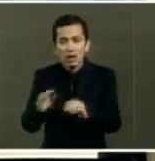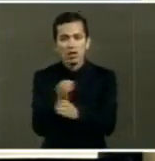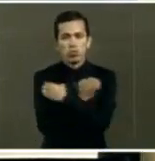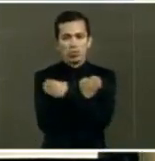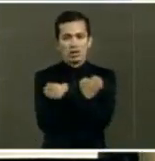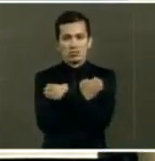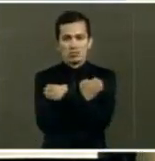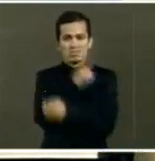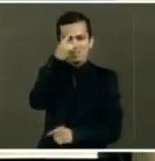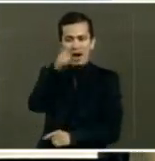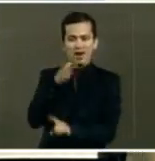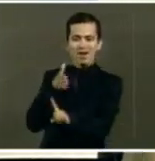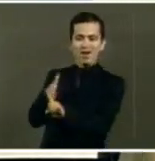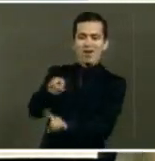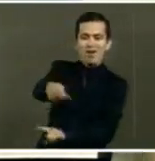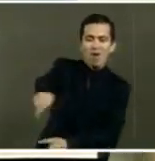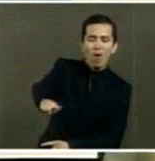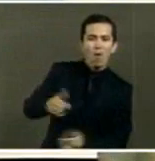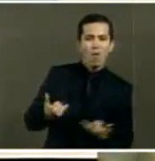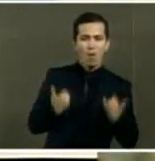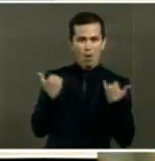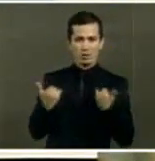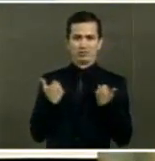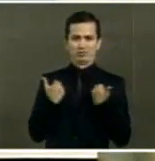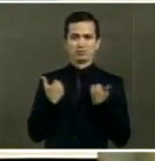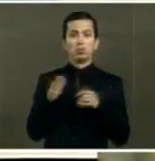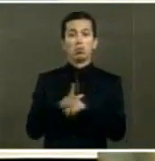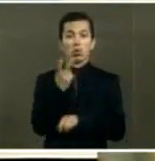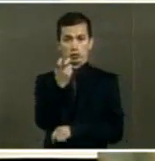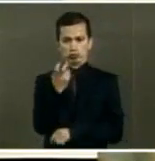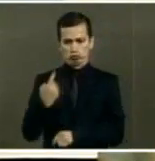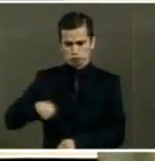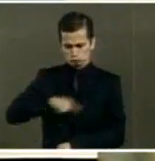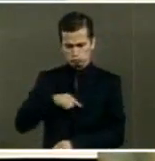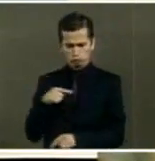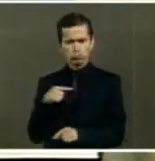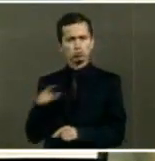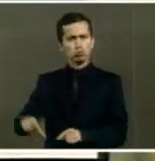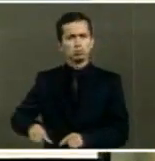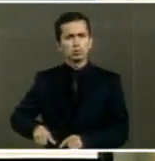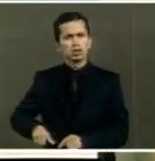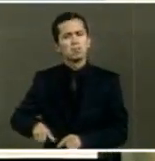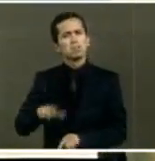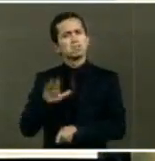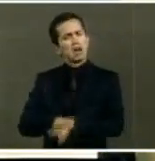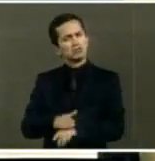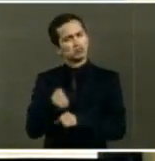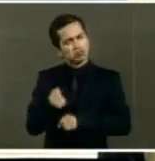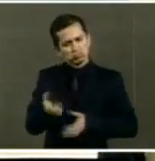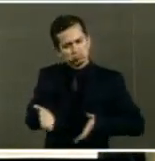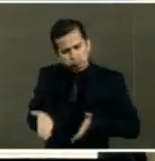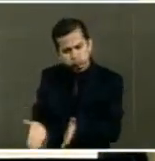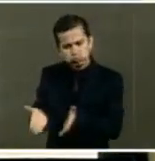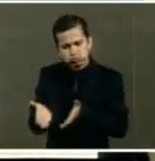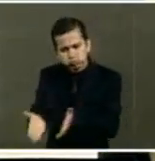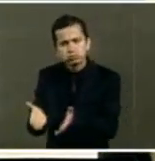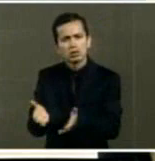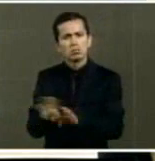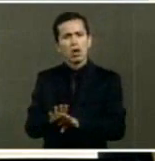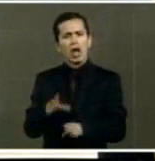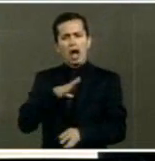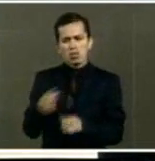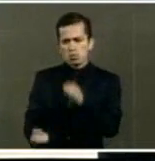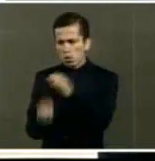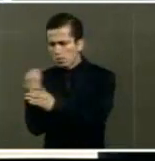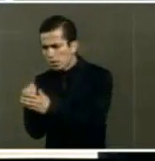para los jóvenes, y por eso, en este gobierno, hemos dado un fuerte impulso a la creación de bachilleratos